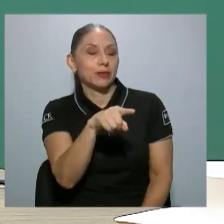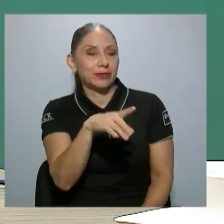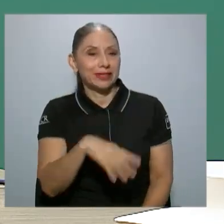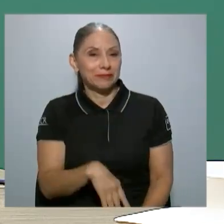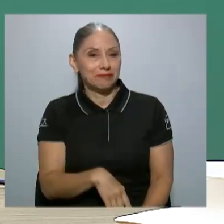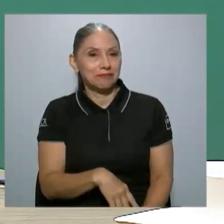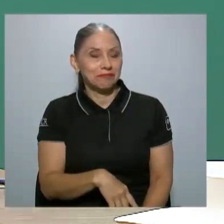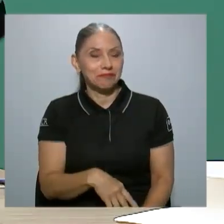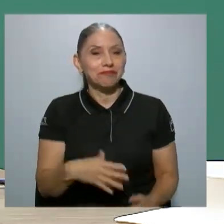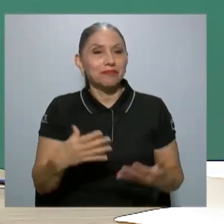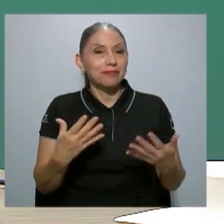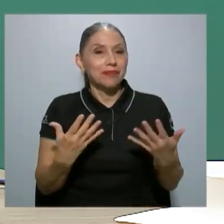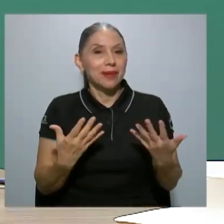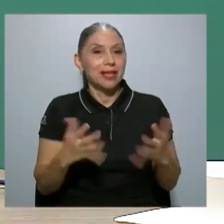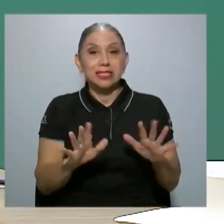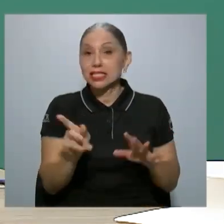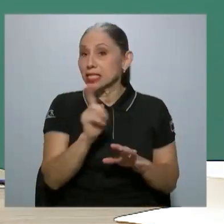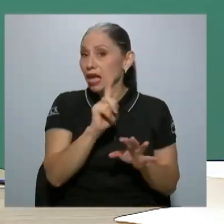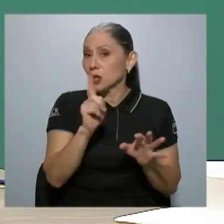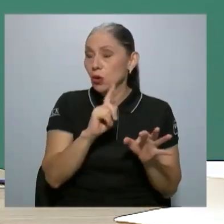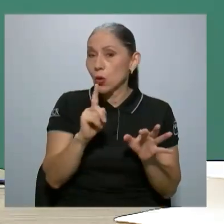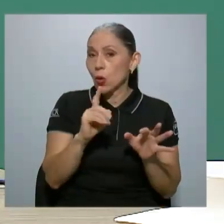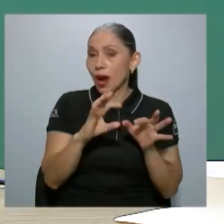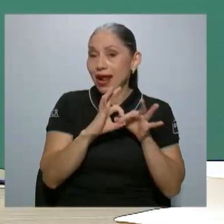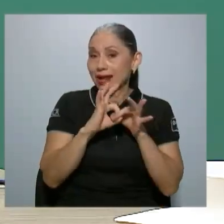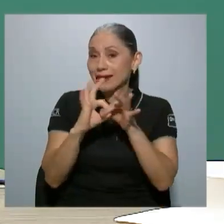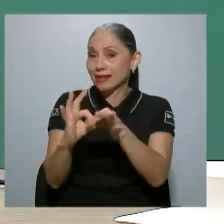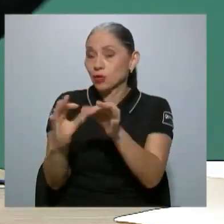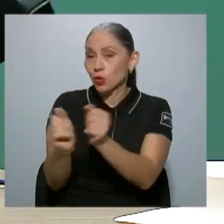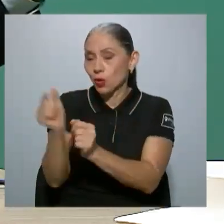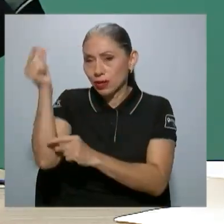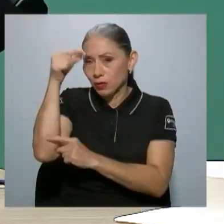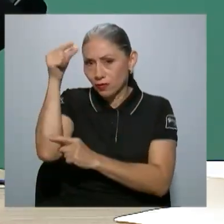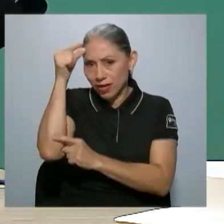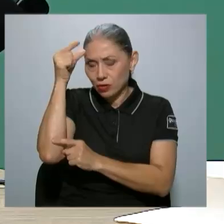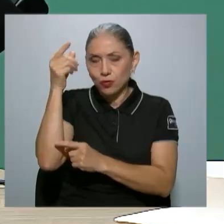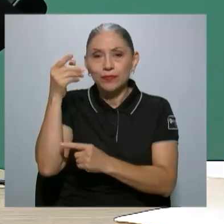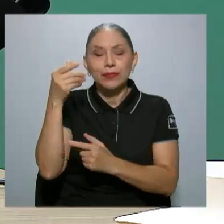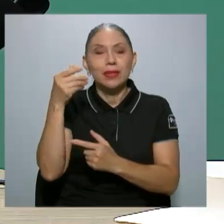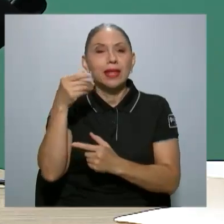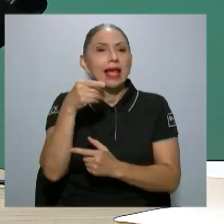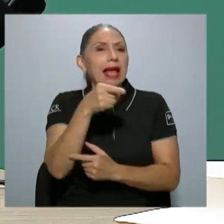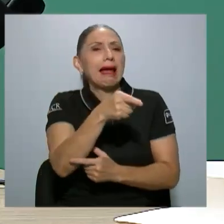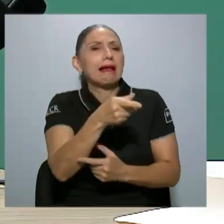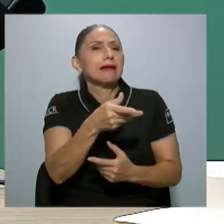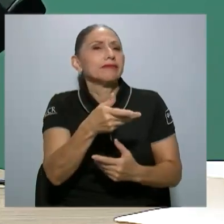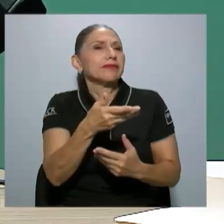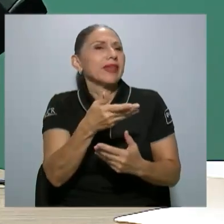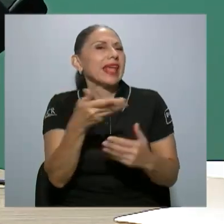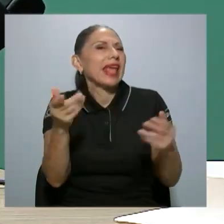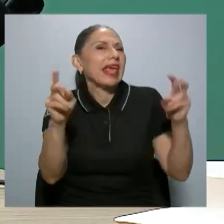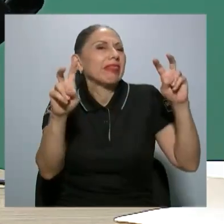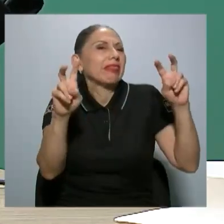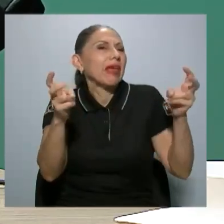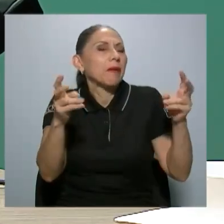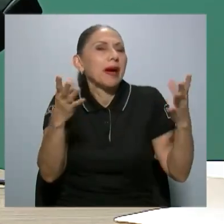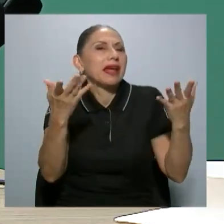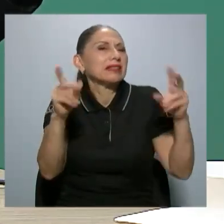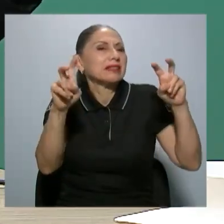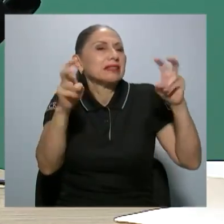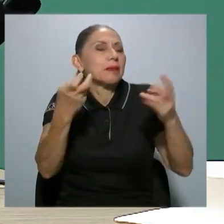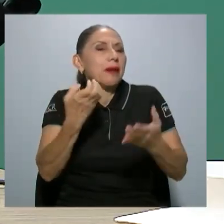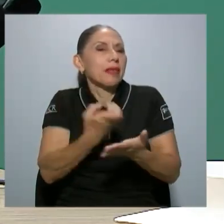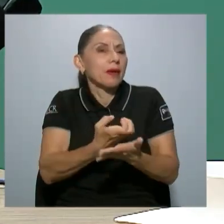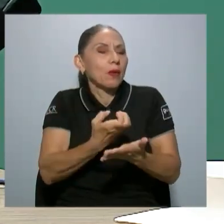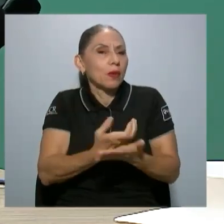ya no a la relación de la investigación con el gobierno, sino a qué tema era tema de economía. Yo me